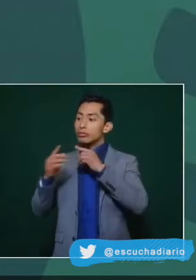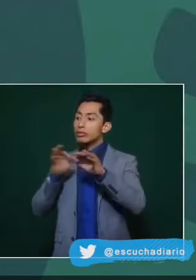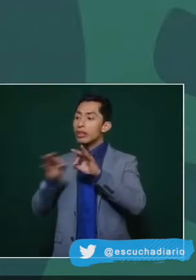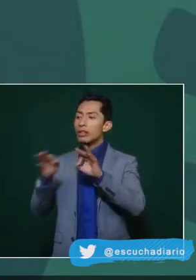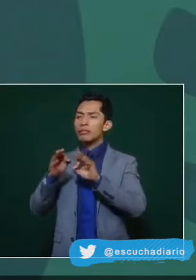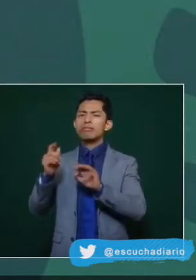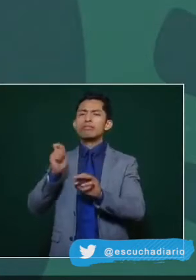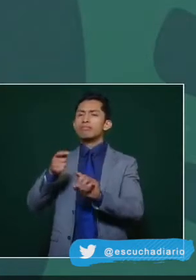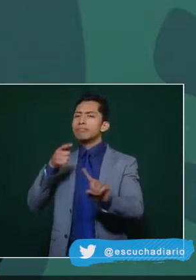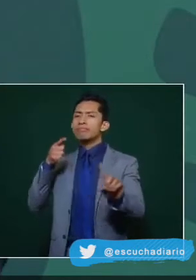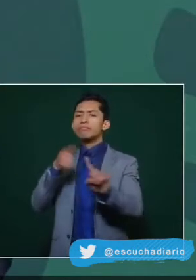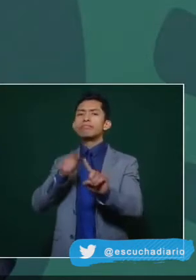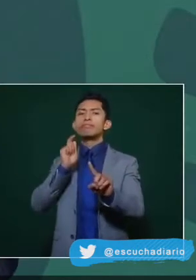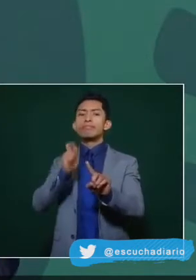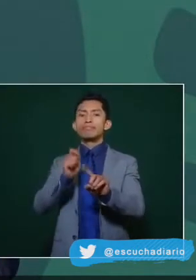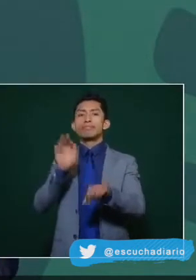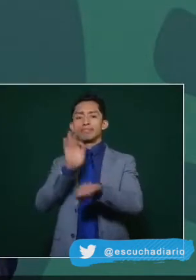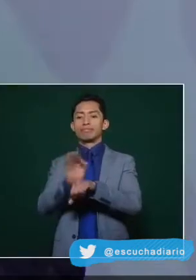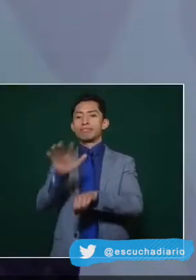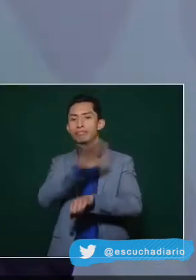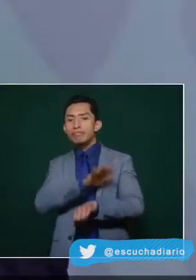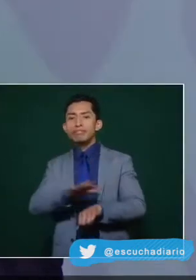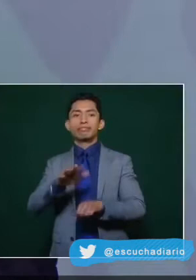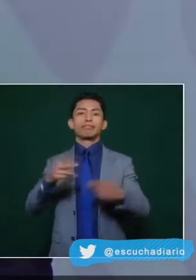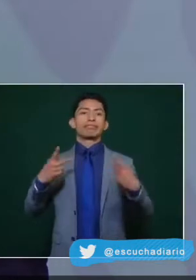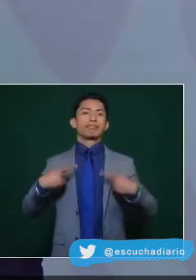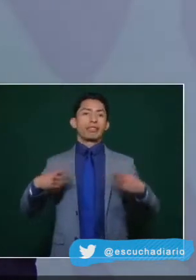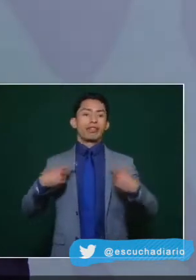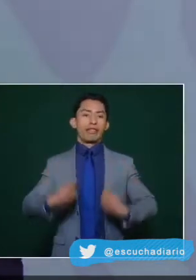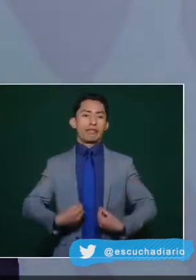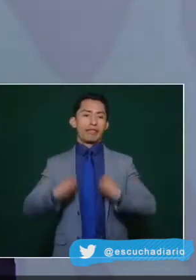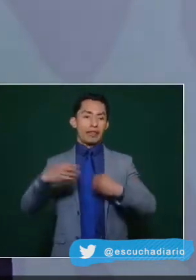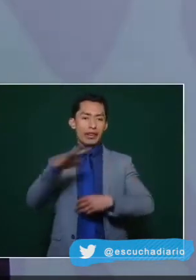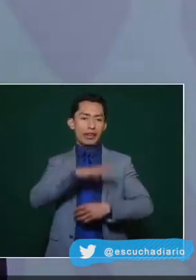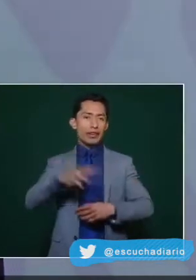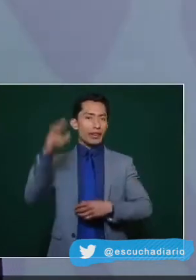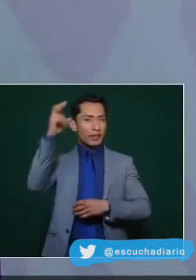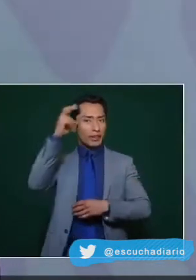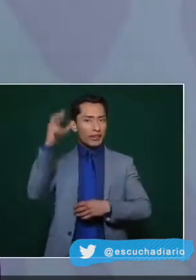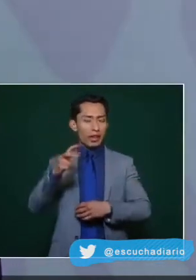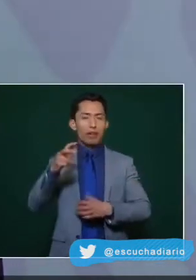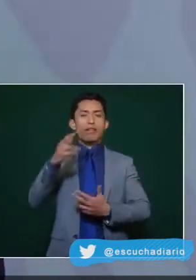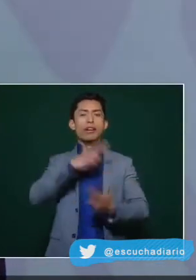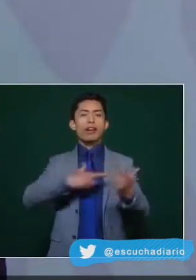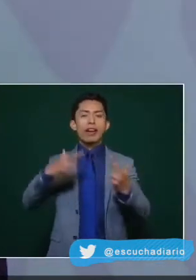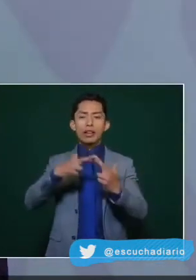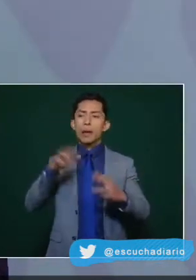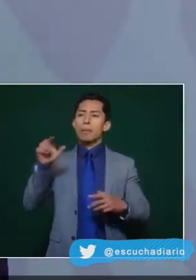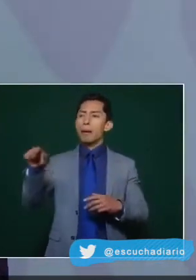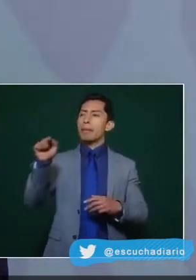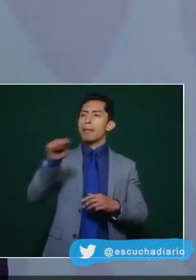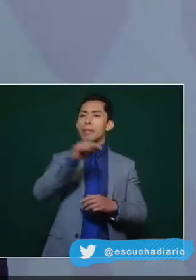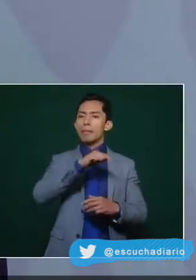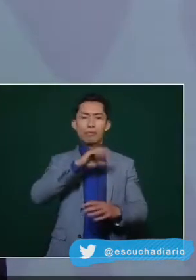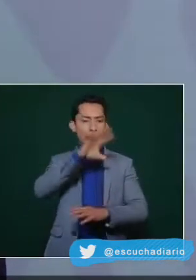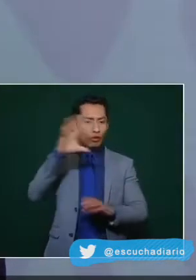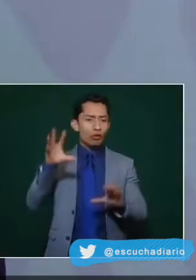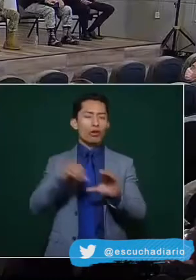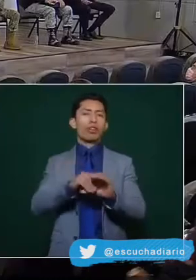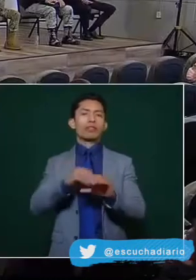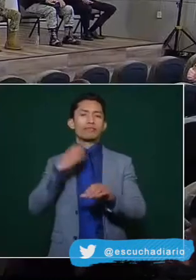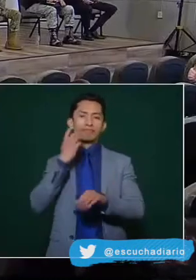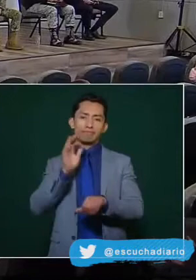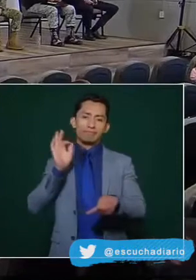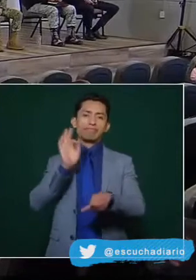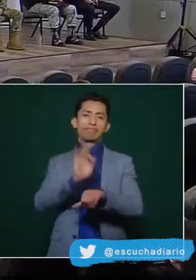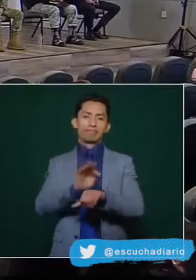al dólar, lo que es un buen indicio de una pronta recuperación. También se informó que la inflación disminuyó en la primera quincena de enero.